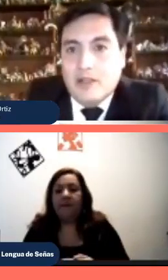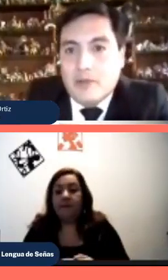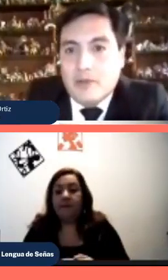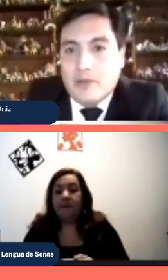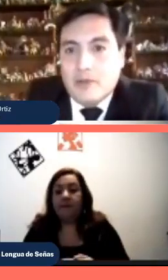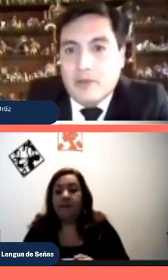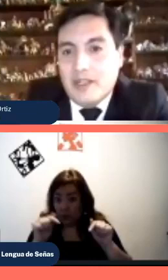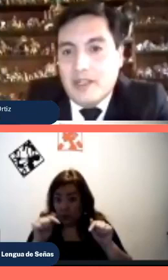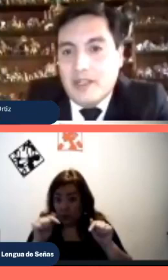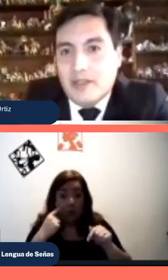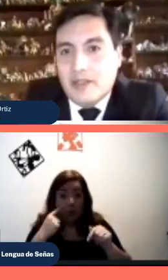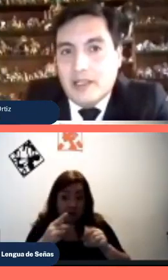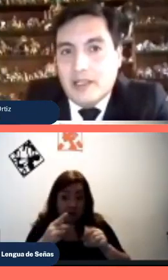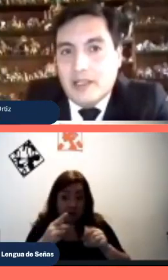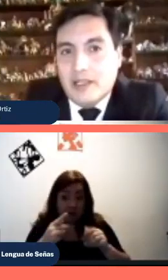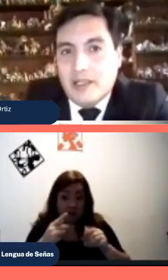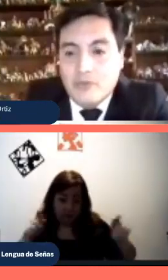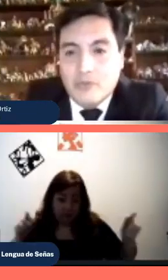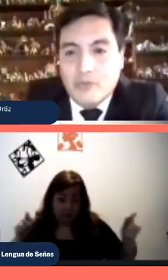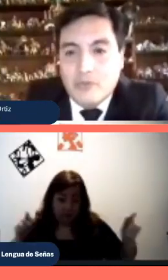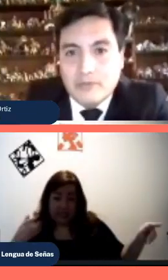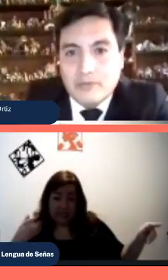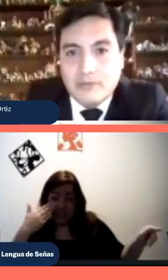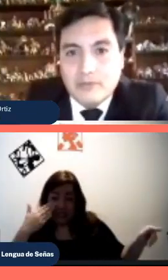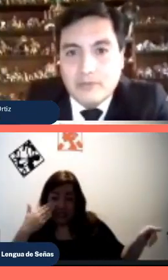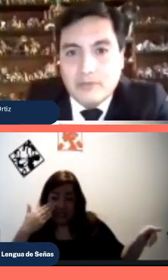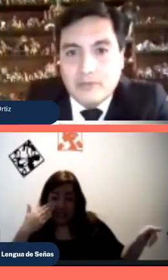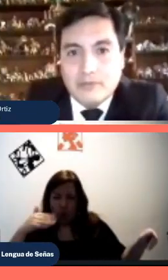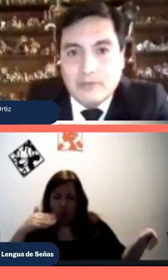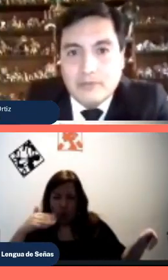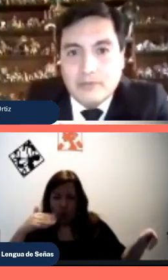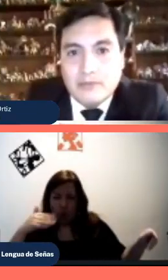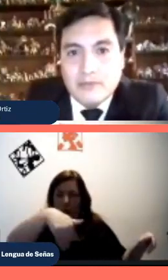Aquí lo podemos ver, sería casi del tamaño de un bus.